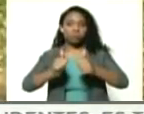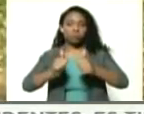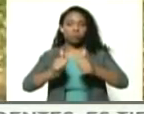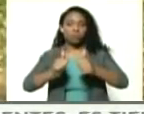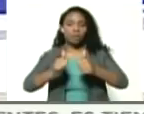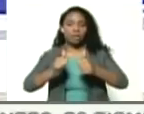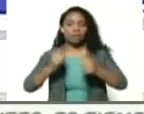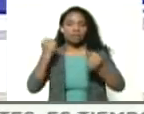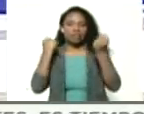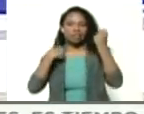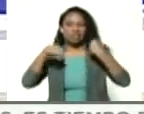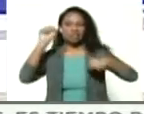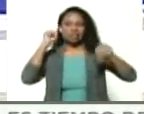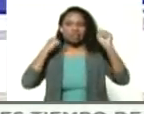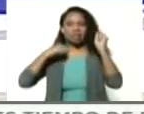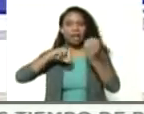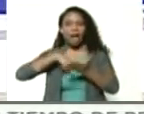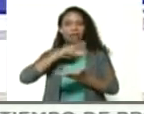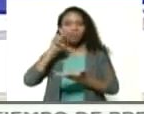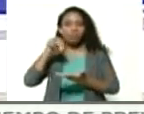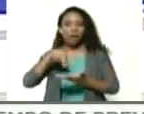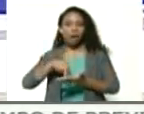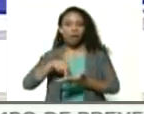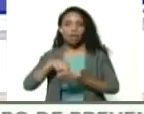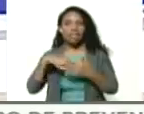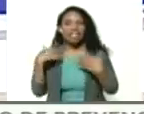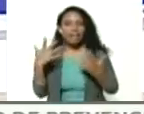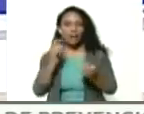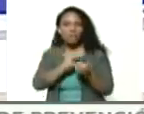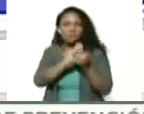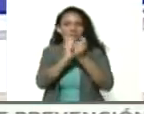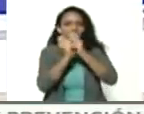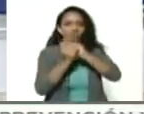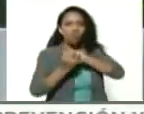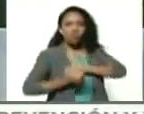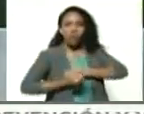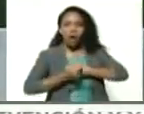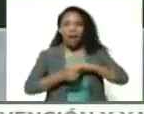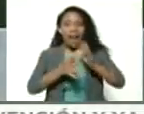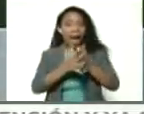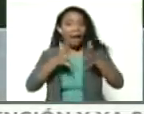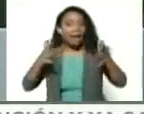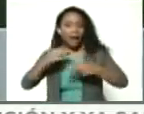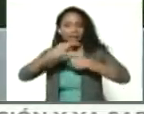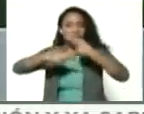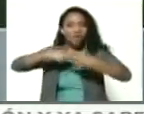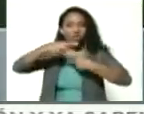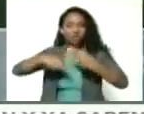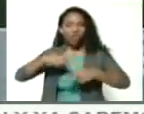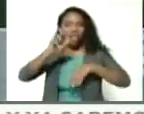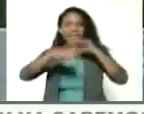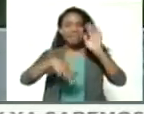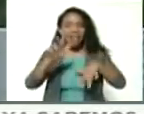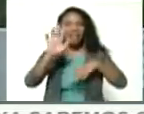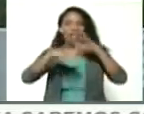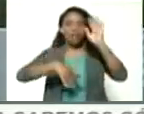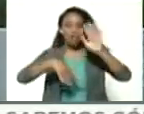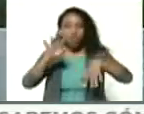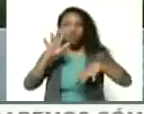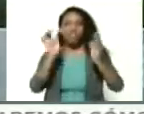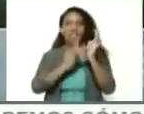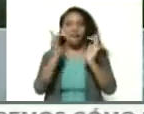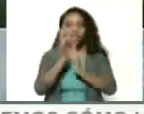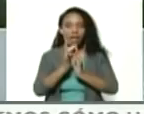la rebeldía nacional, que se transformó en la gran revolución del 13 y 14 de